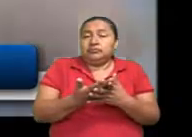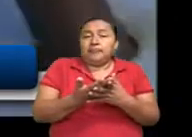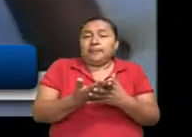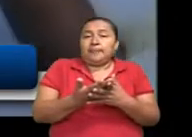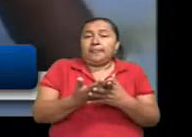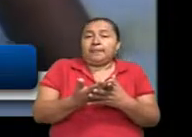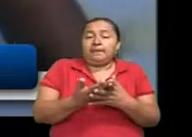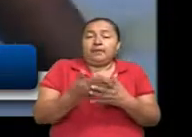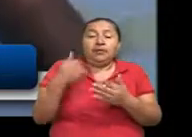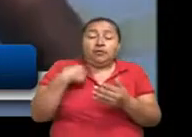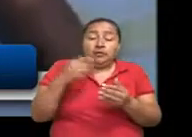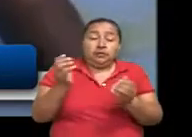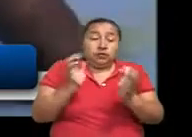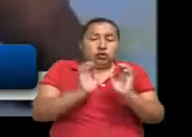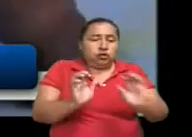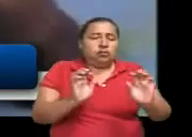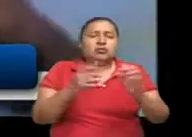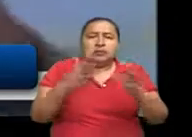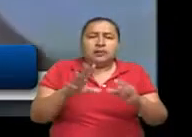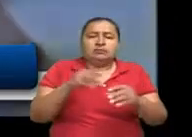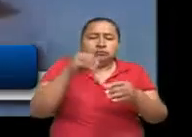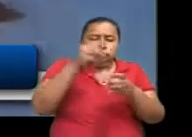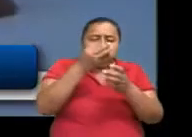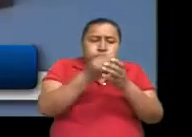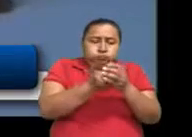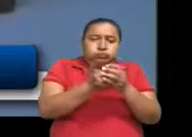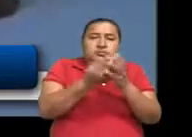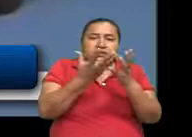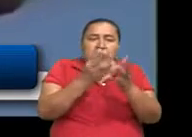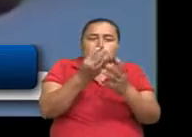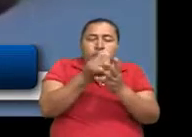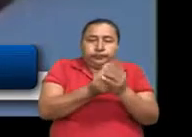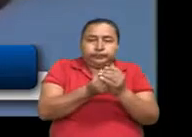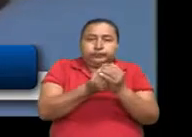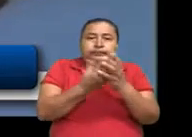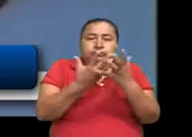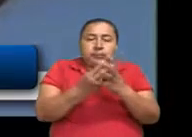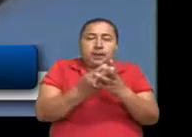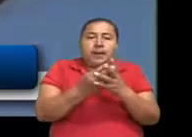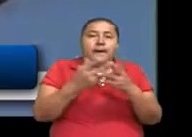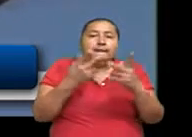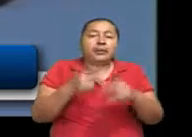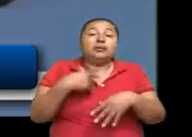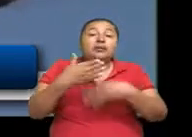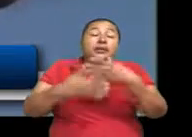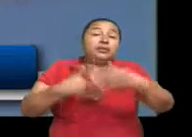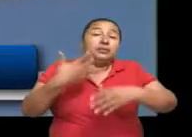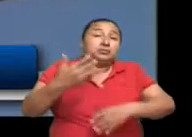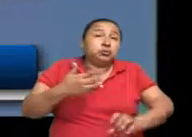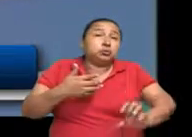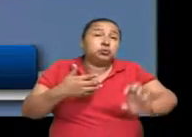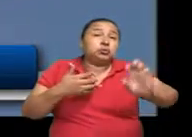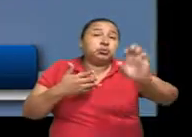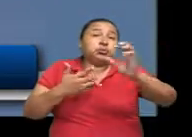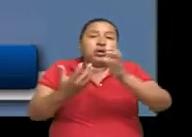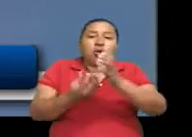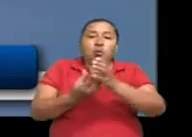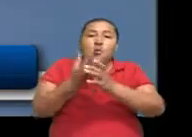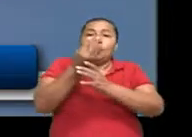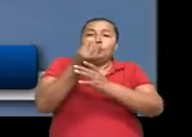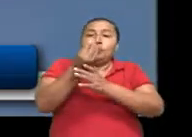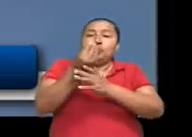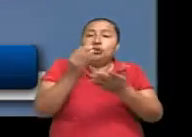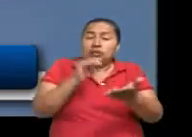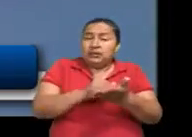un niño vuelve a la normalidad, sus testículos bajan hacia el escroto, pero suele pasar que con el pasar del tiempo,